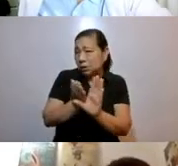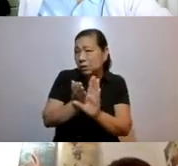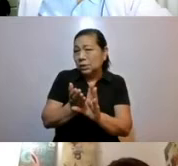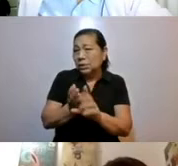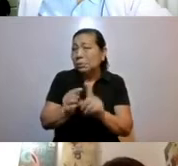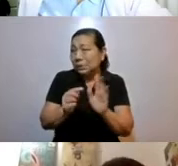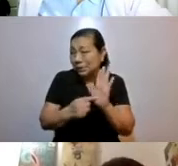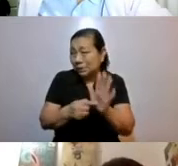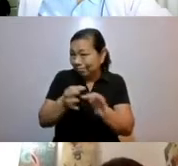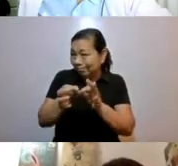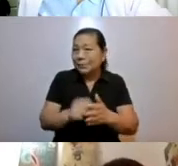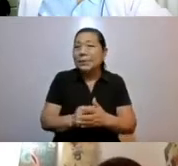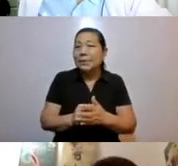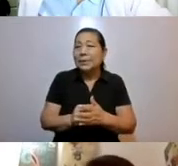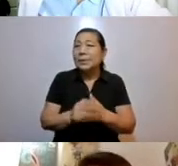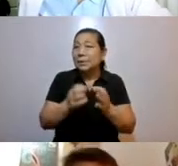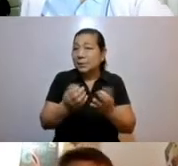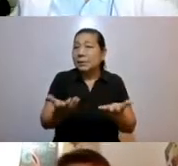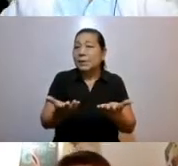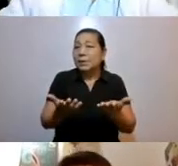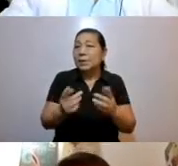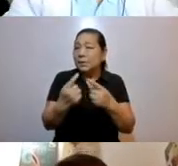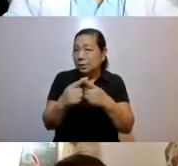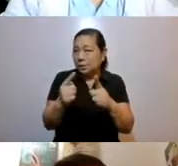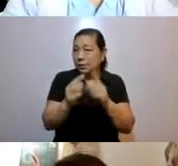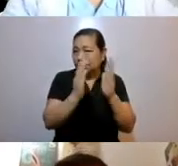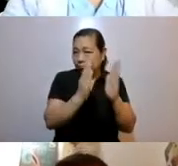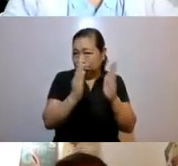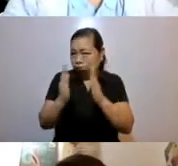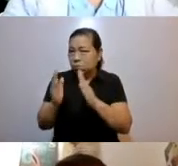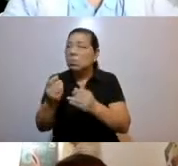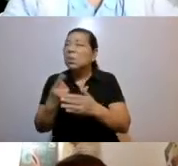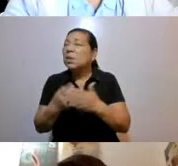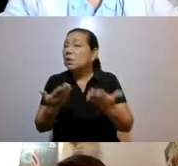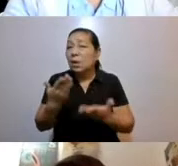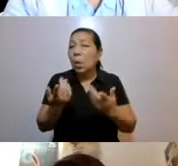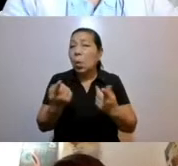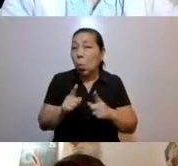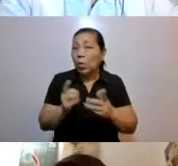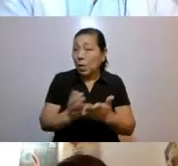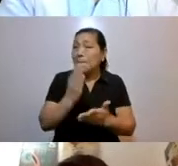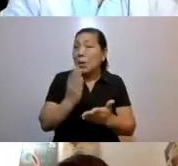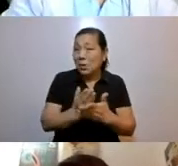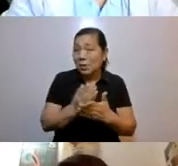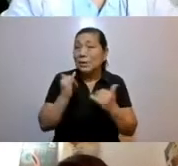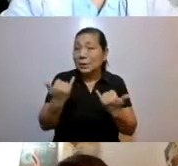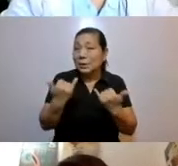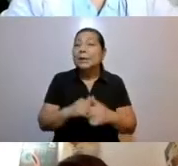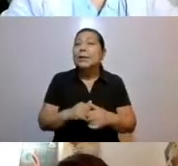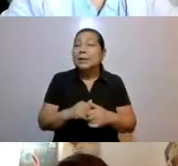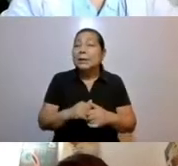que he presentado, en realidad nosotros las diferenciamos, porque cuando el problema